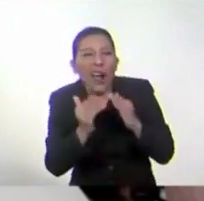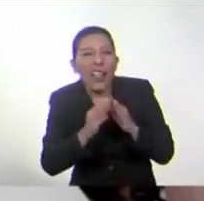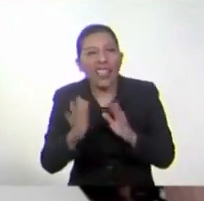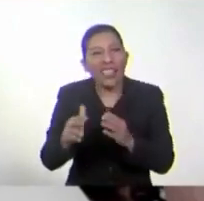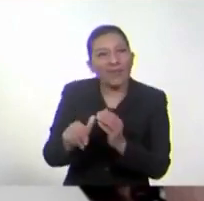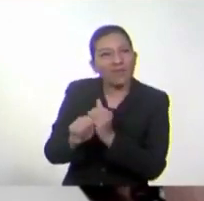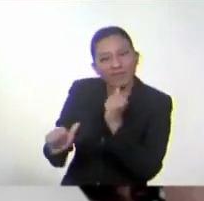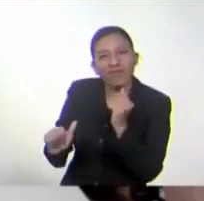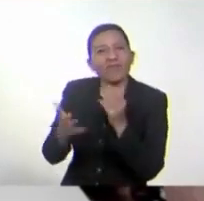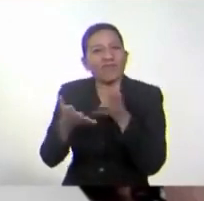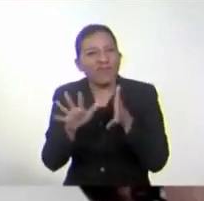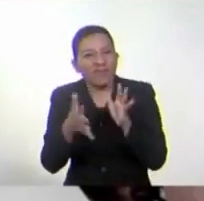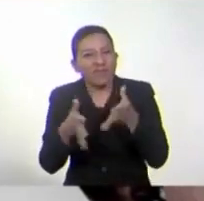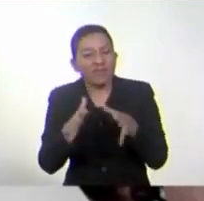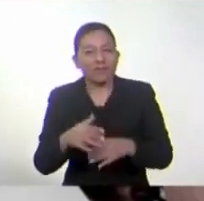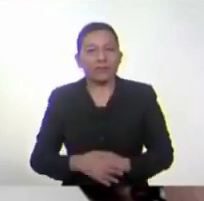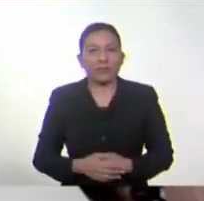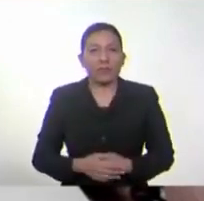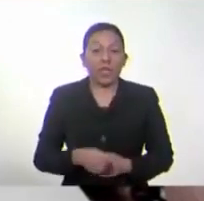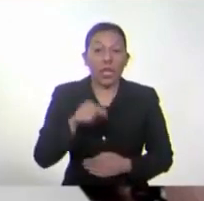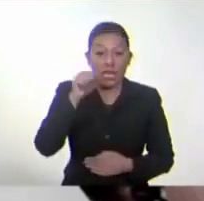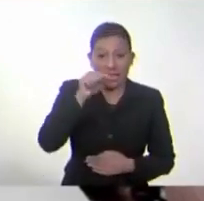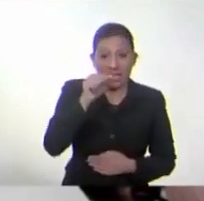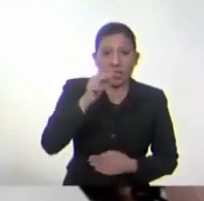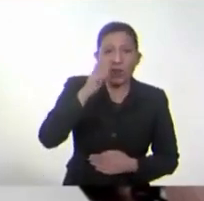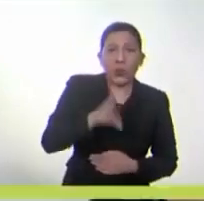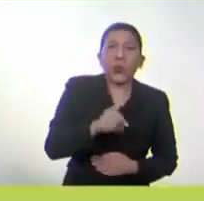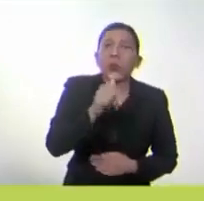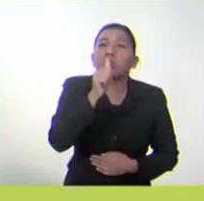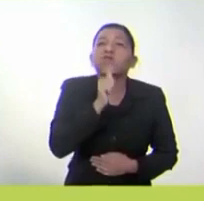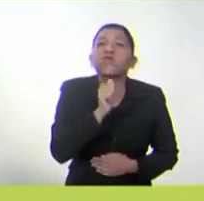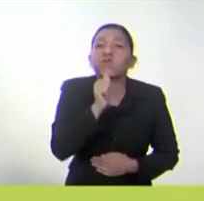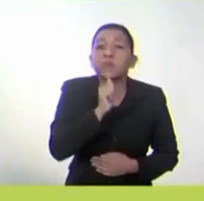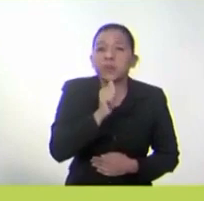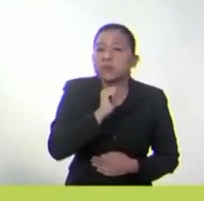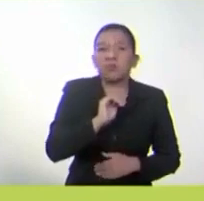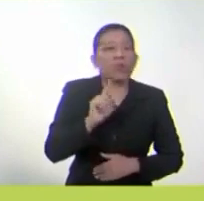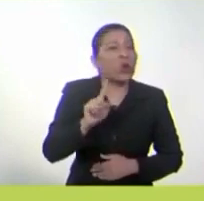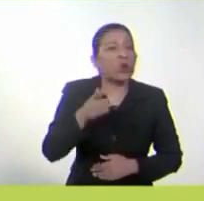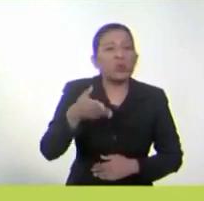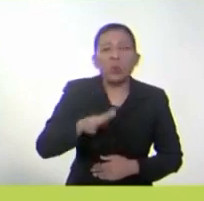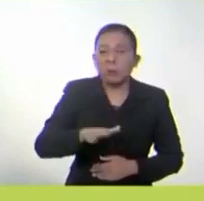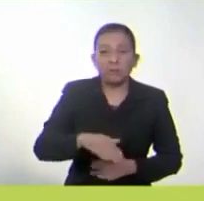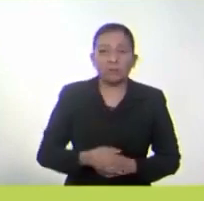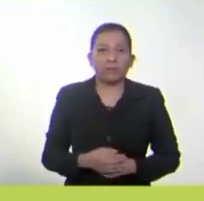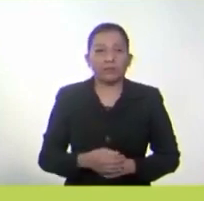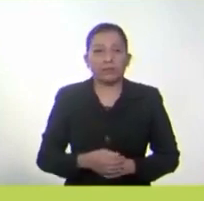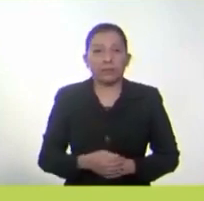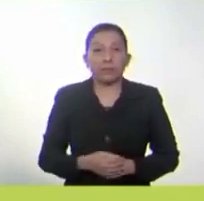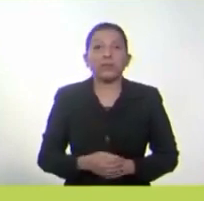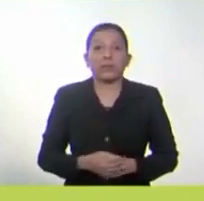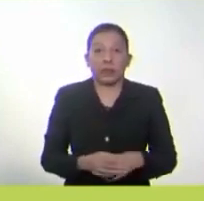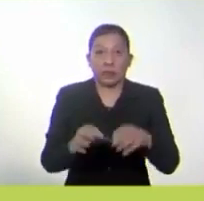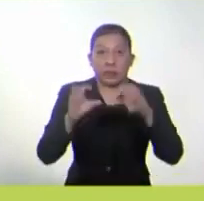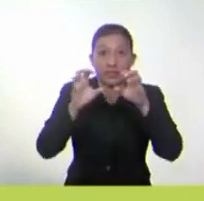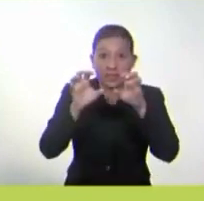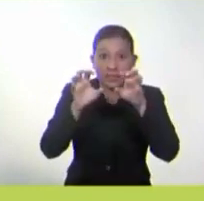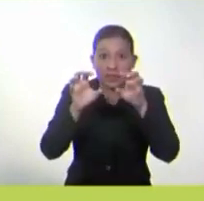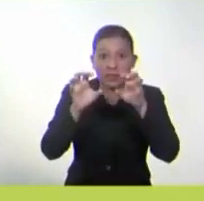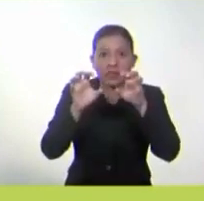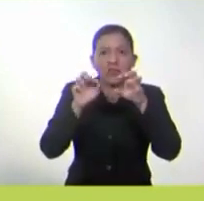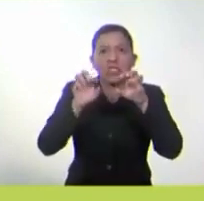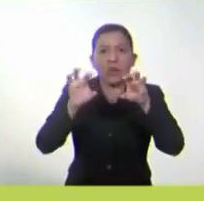residual que se produce en el sistema urinario es la orina. Los componentes principales del sistema urinario son